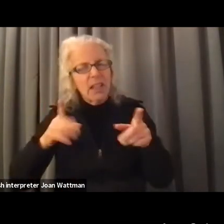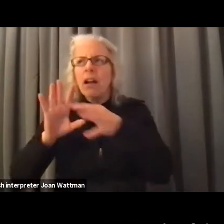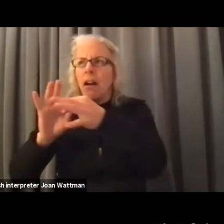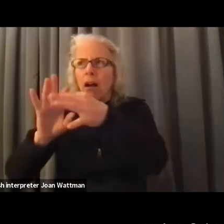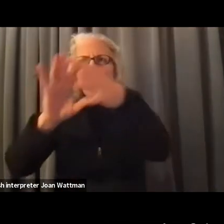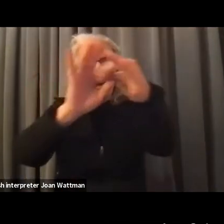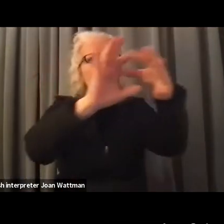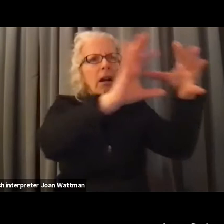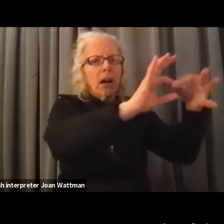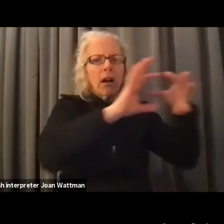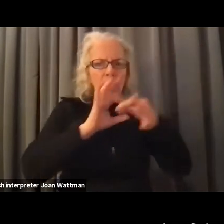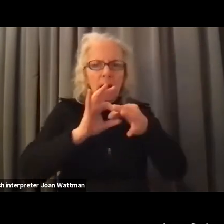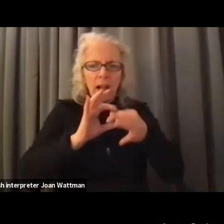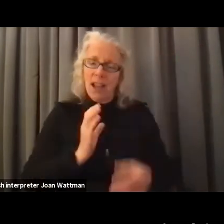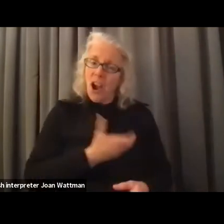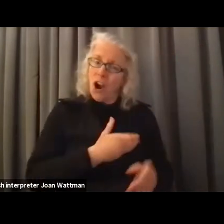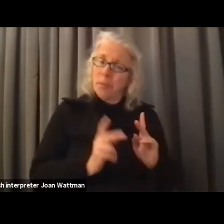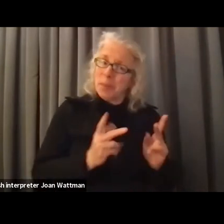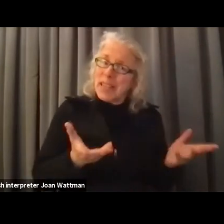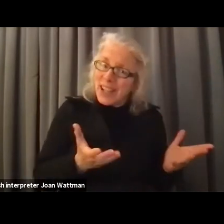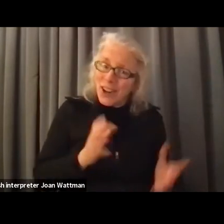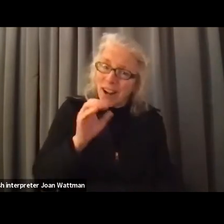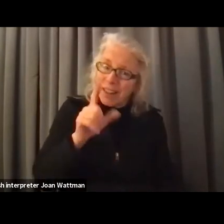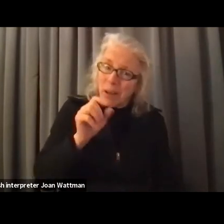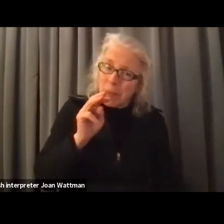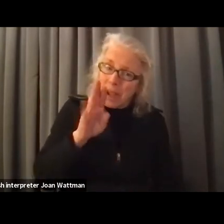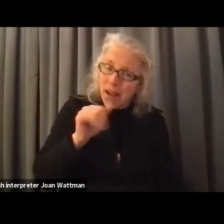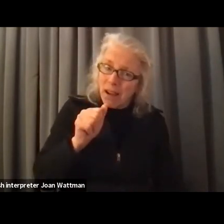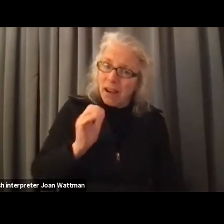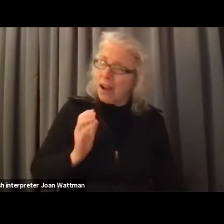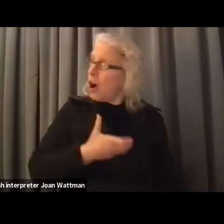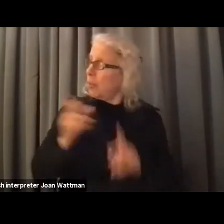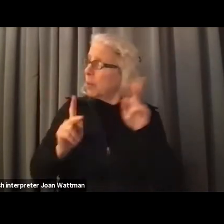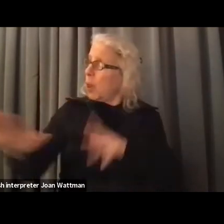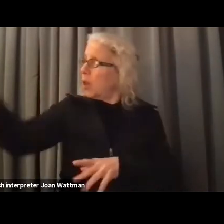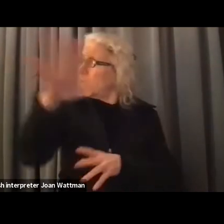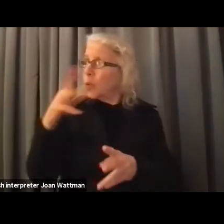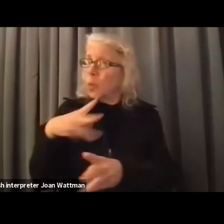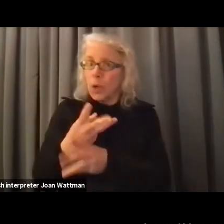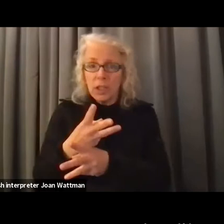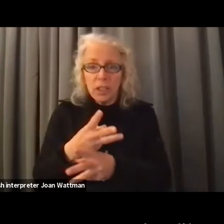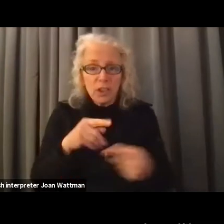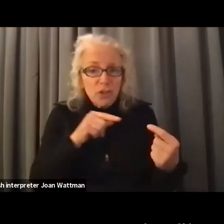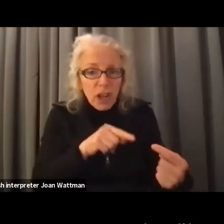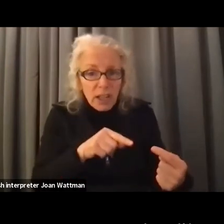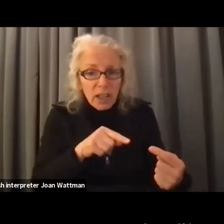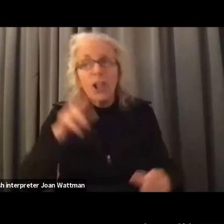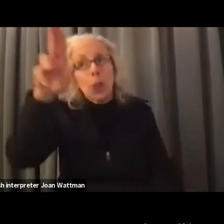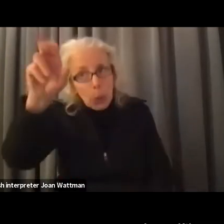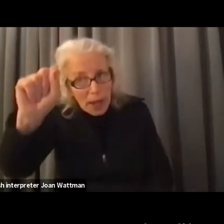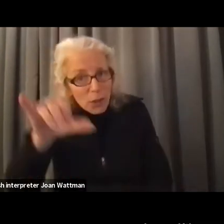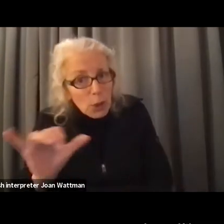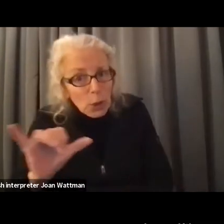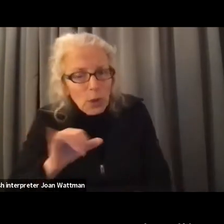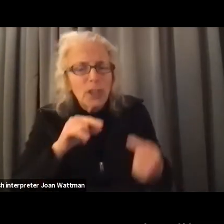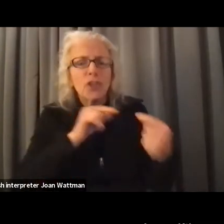los mismos sufrimientos que el pueblo negro o afrodescendiente en los Estados Unidos. La política